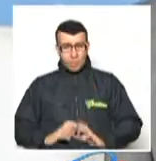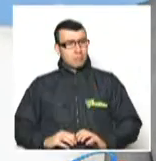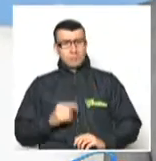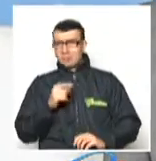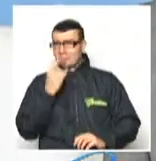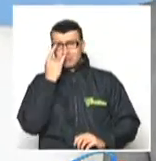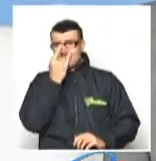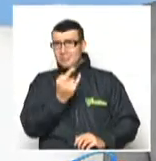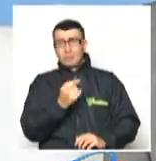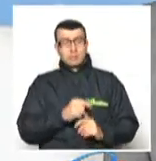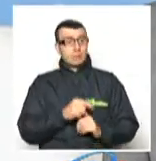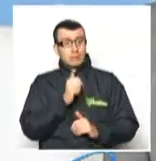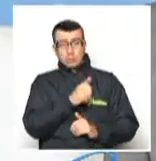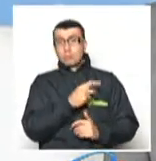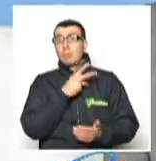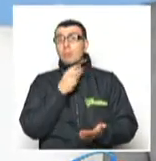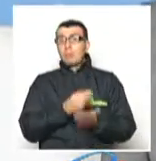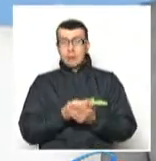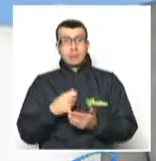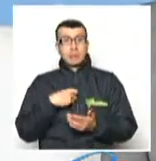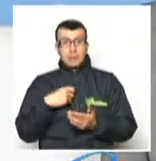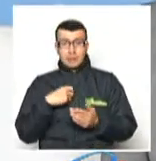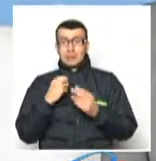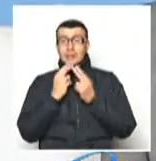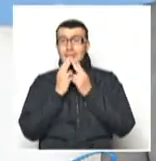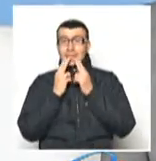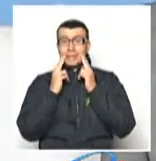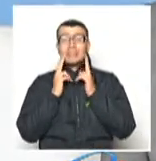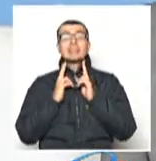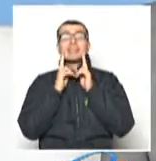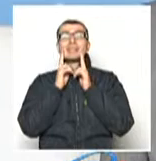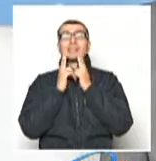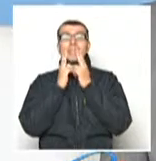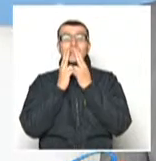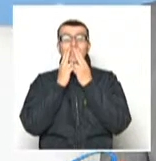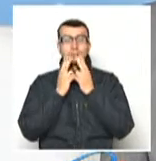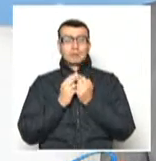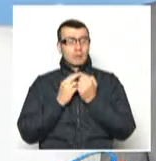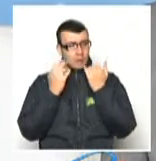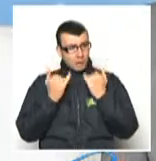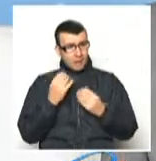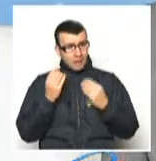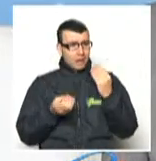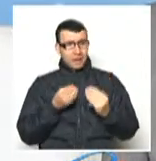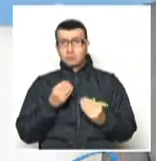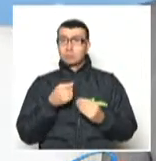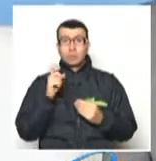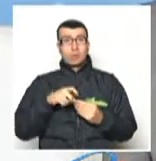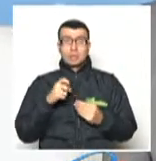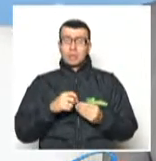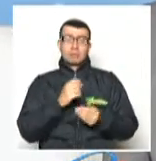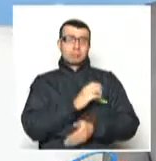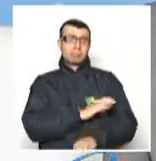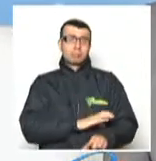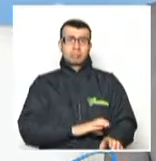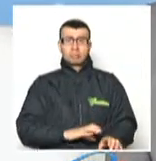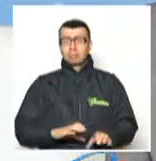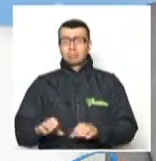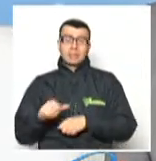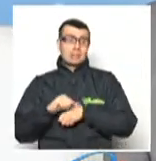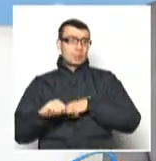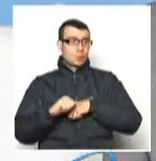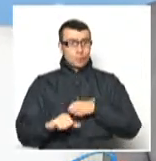es que finalmente el paciente está pagando por tener unos dientes. Entonces, las técnicas actuales hacen que el paciente no tenga que pasar por una cantidad de cosas, de cirugías,